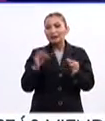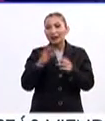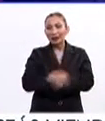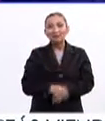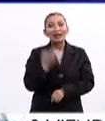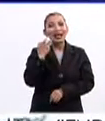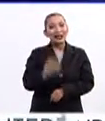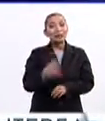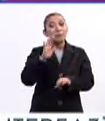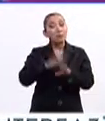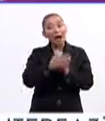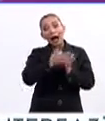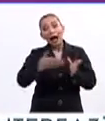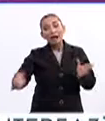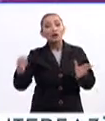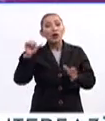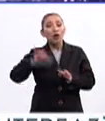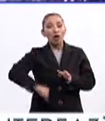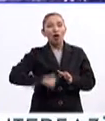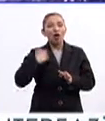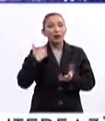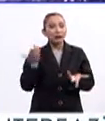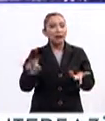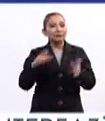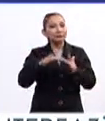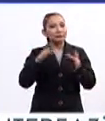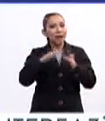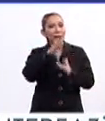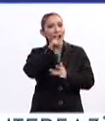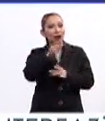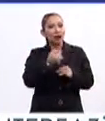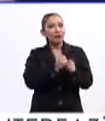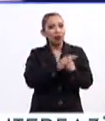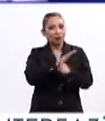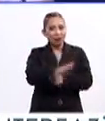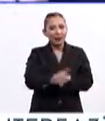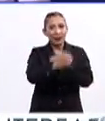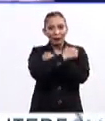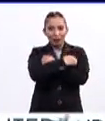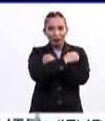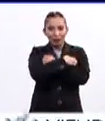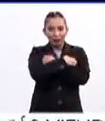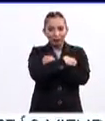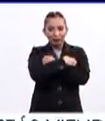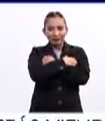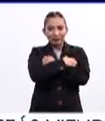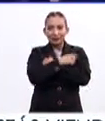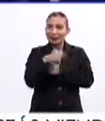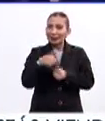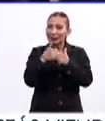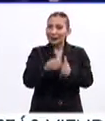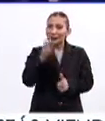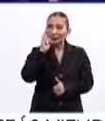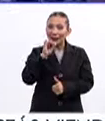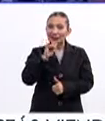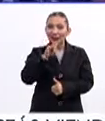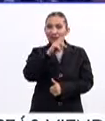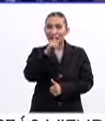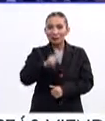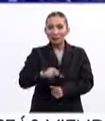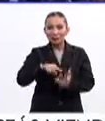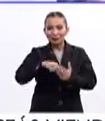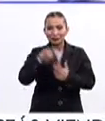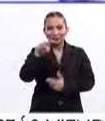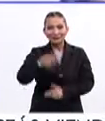cuenta. Esto y mucho más, hoy en el programa que te conecta con la mejor de la información en educación. Quédate a ver